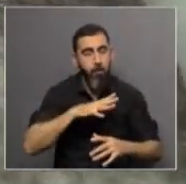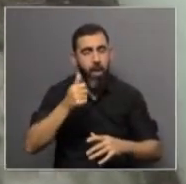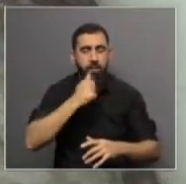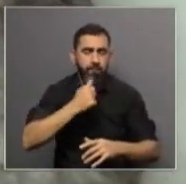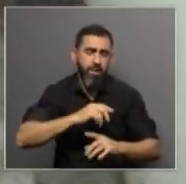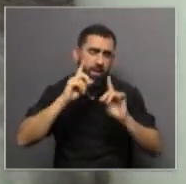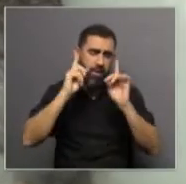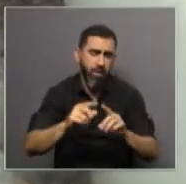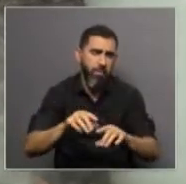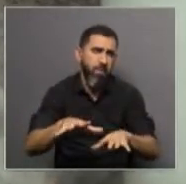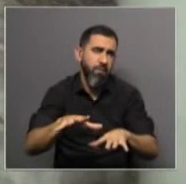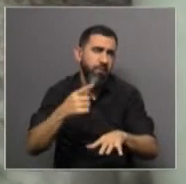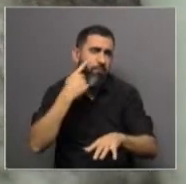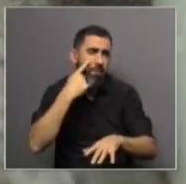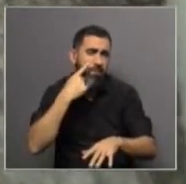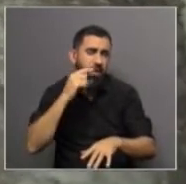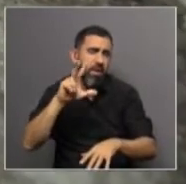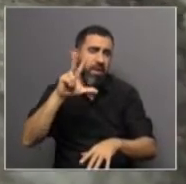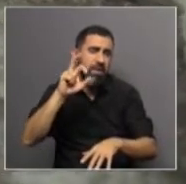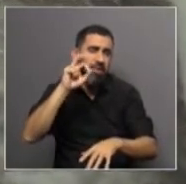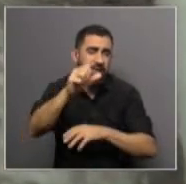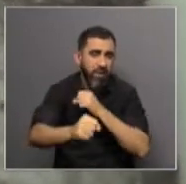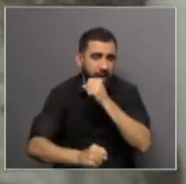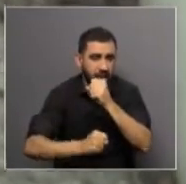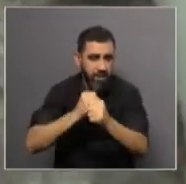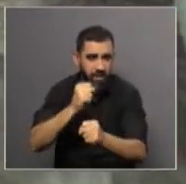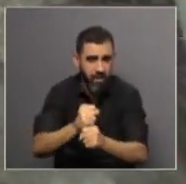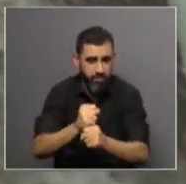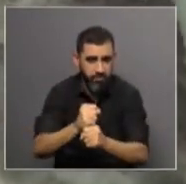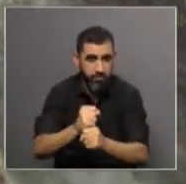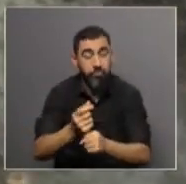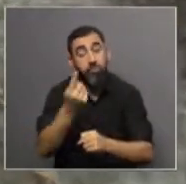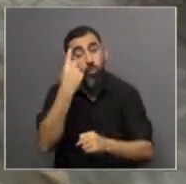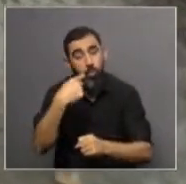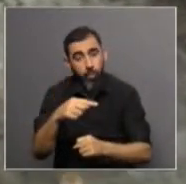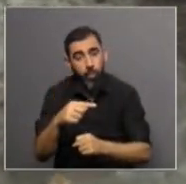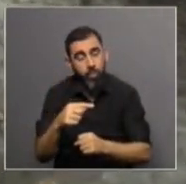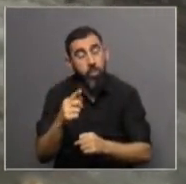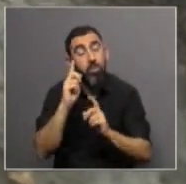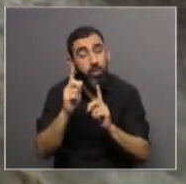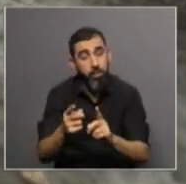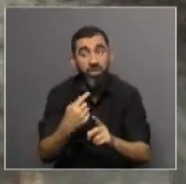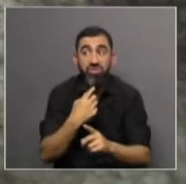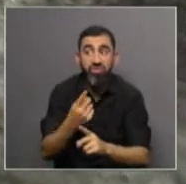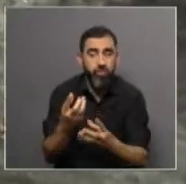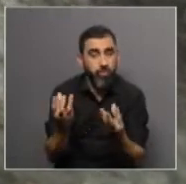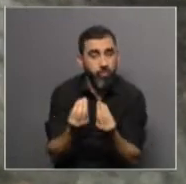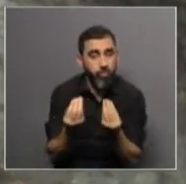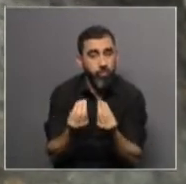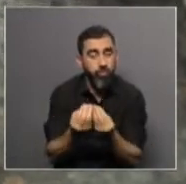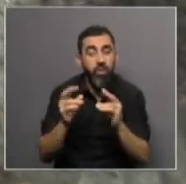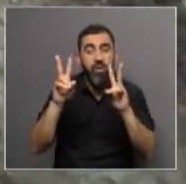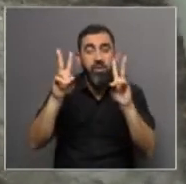longevas, alcanzan a vivir hasta más de 30 años en cautiverio, por eso son muy cotizadas también en lo que